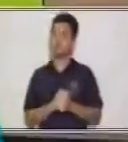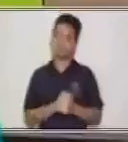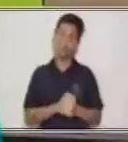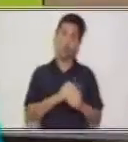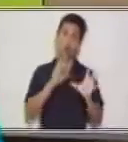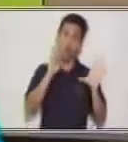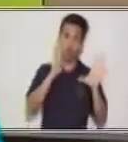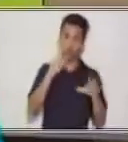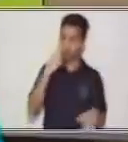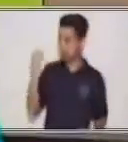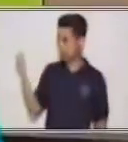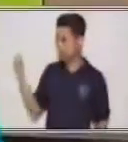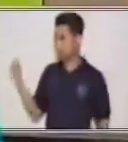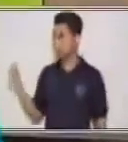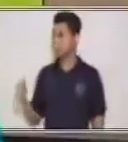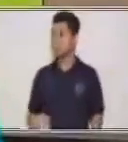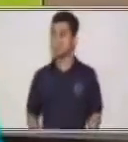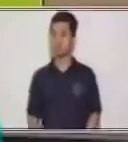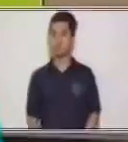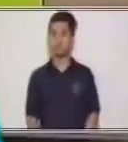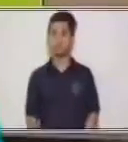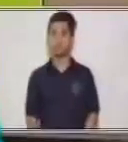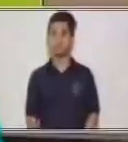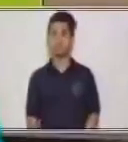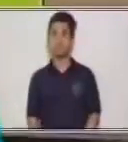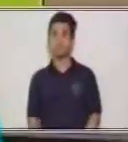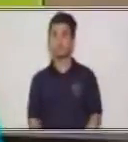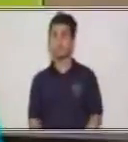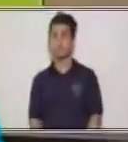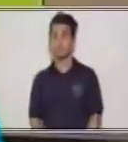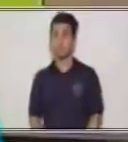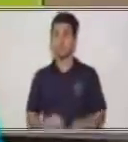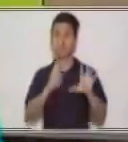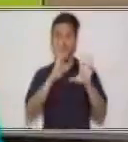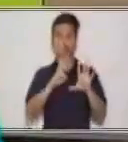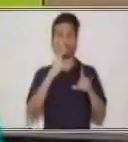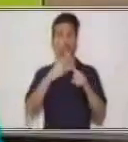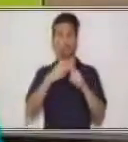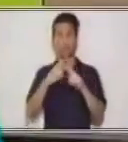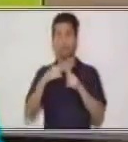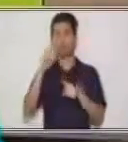está aquí, 8 por 3.